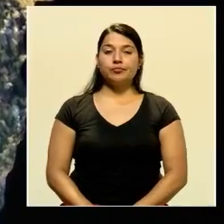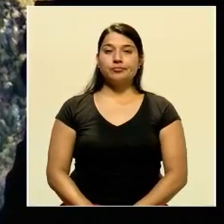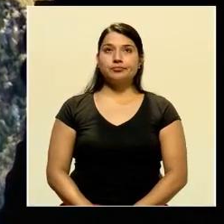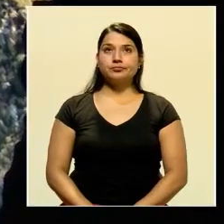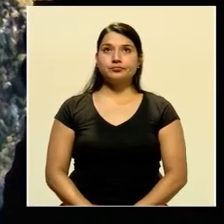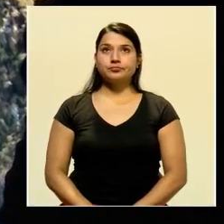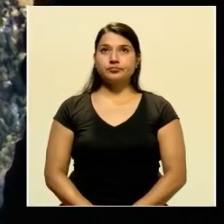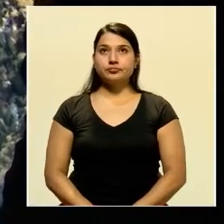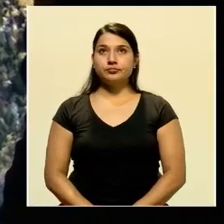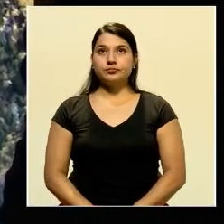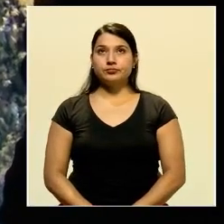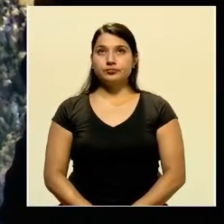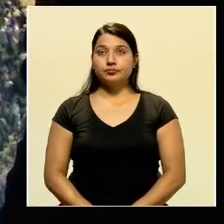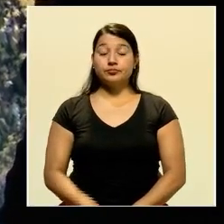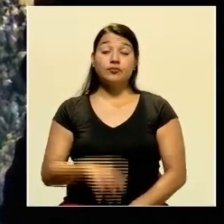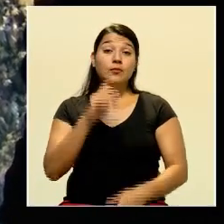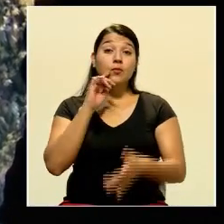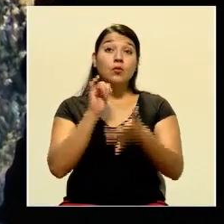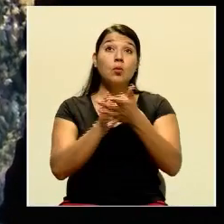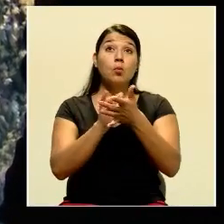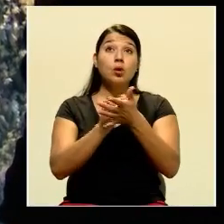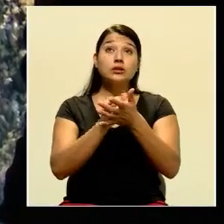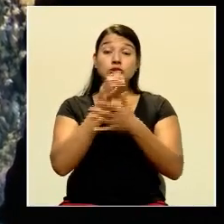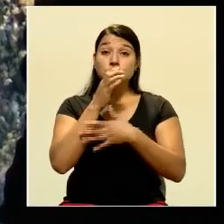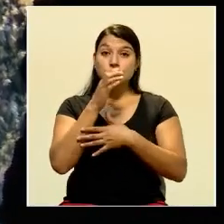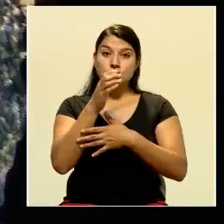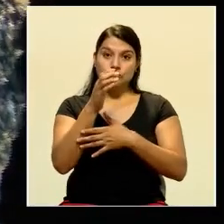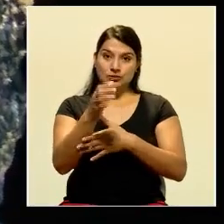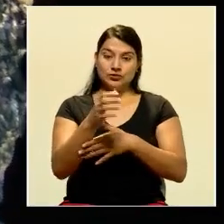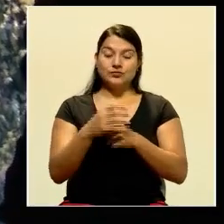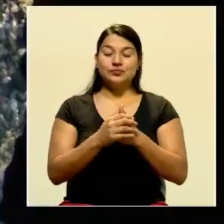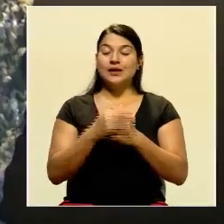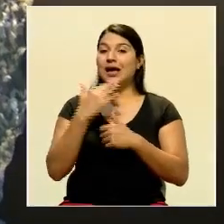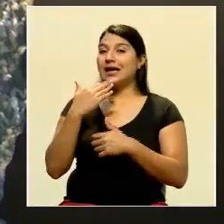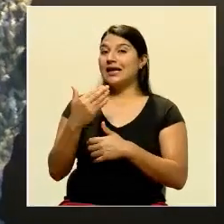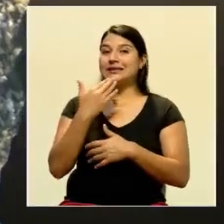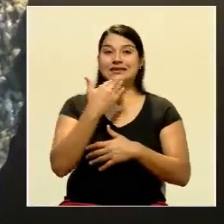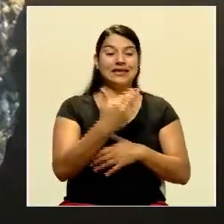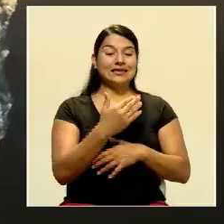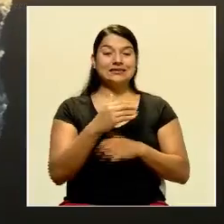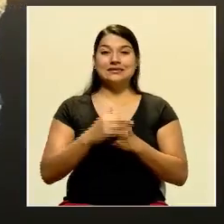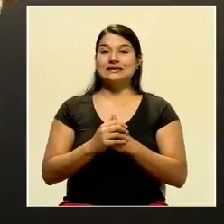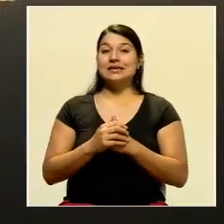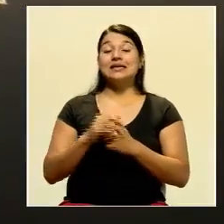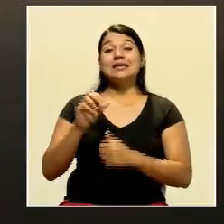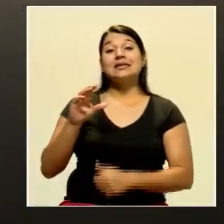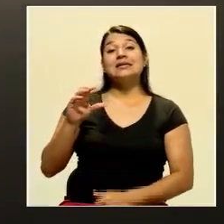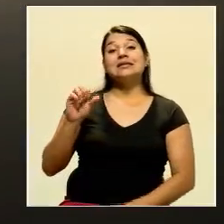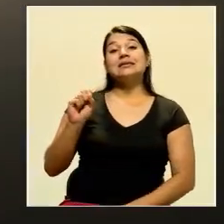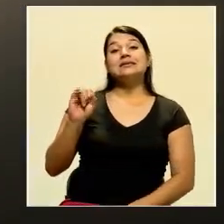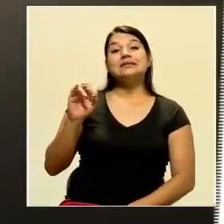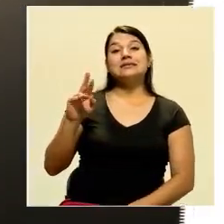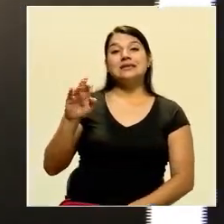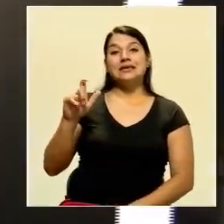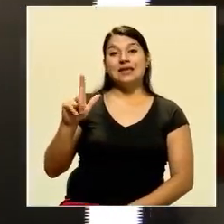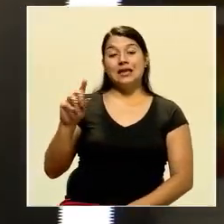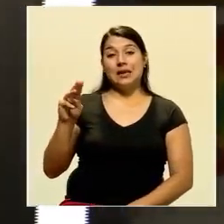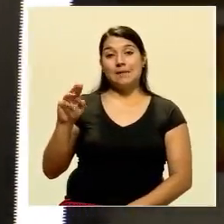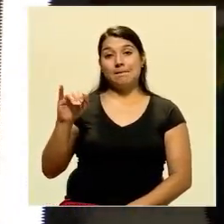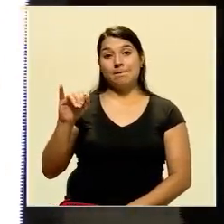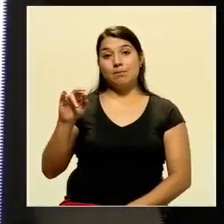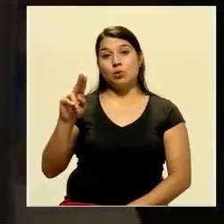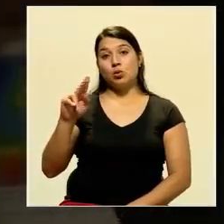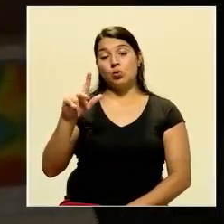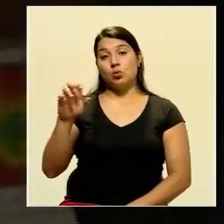bloque, y por esto se recomendó de cerrar. Gracias, Cyril. Muchas gracias, Andrés. Cyril Müller, vulcanólogo del OPSICOR